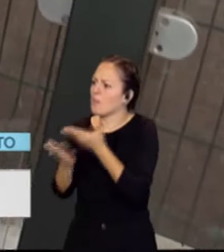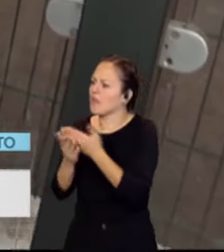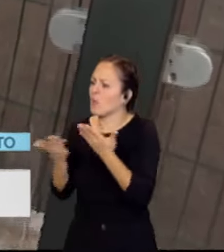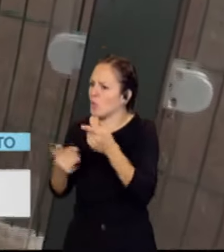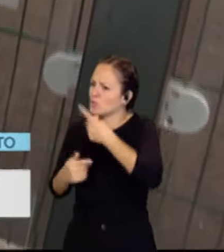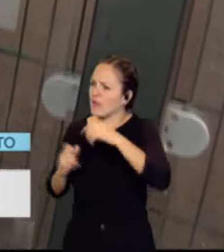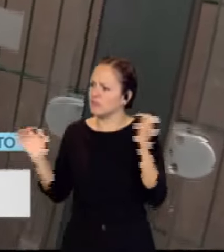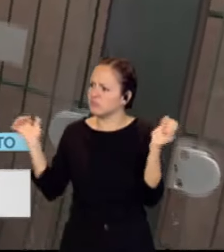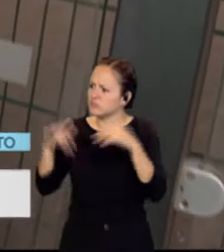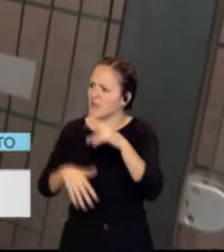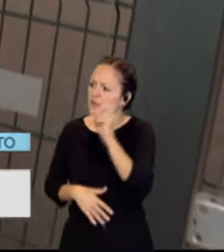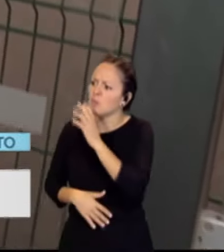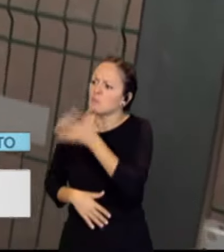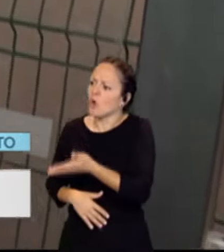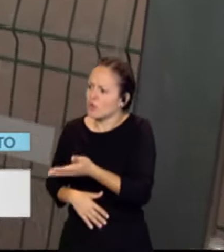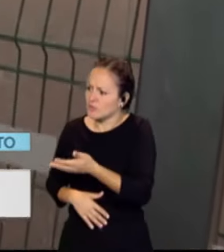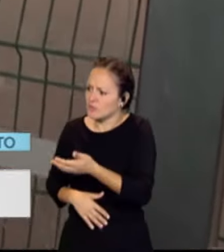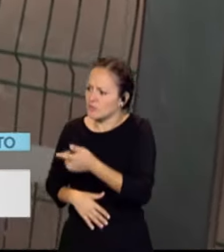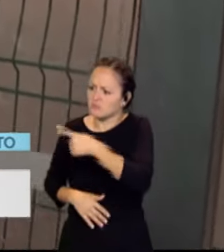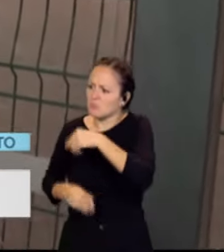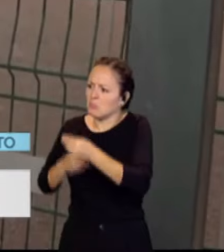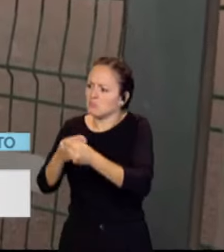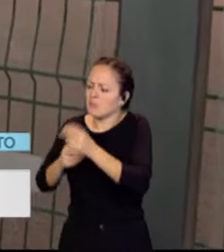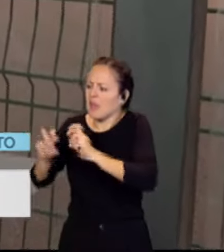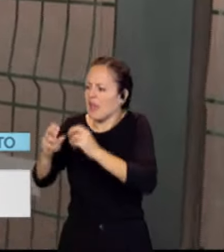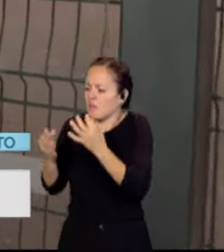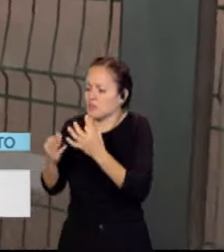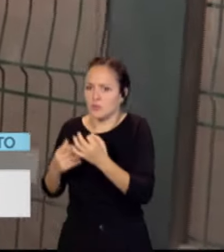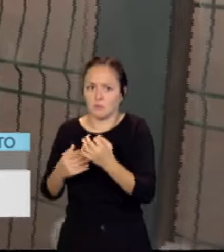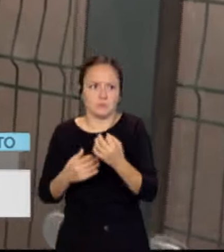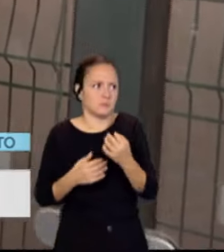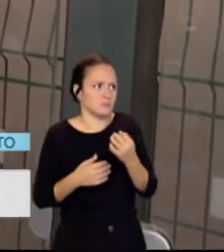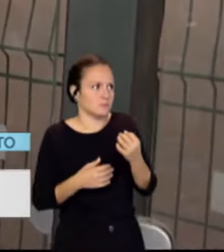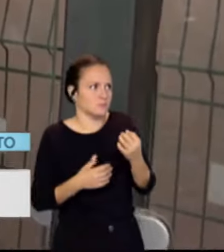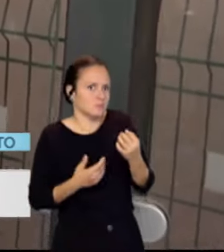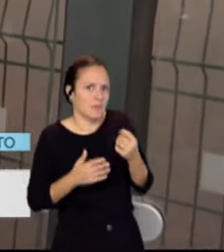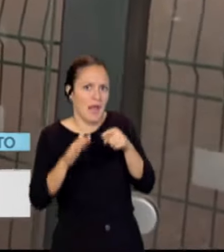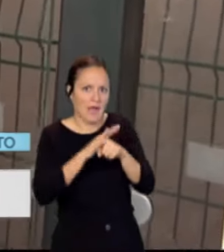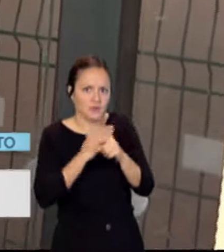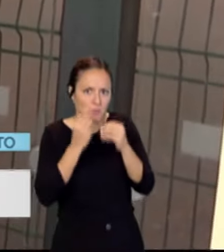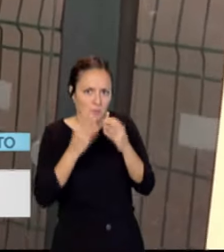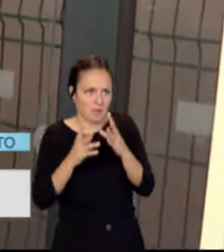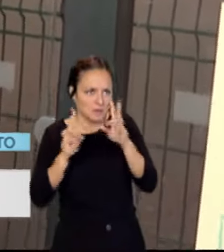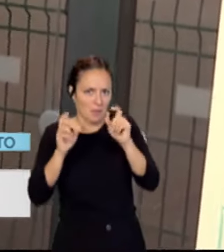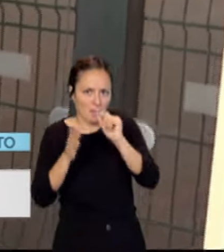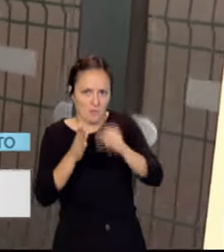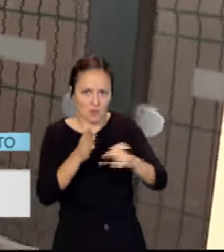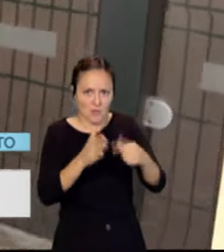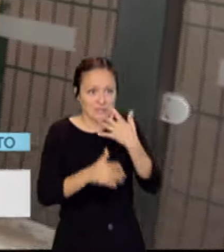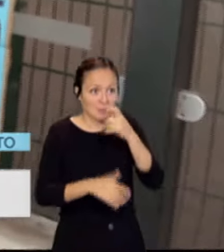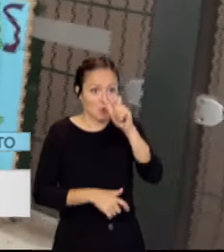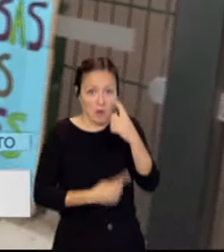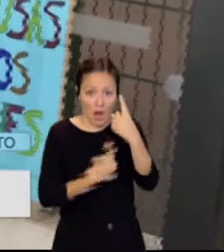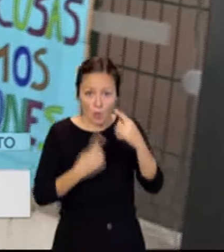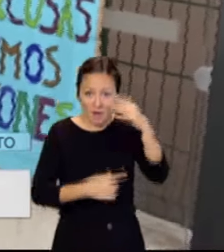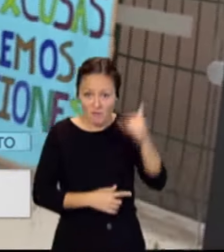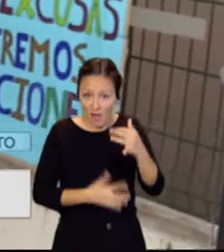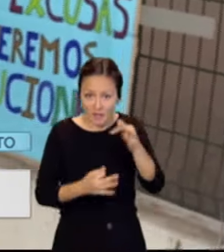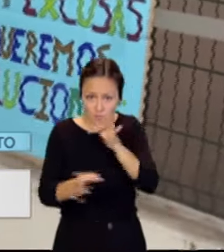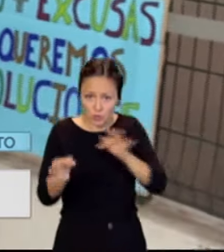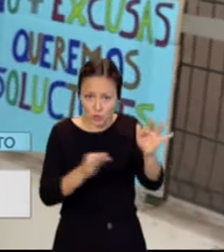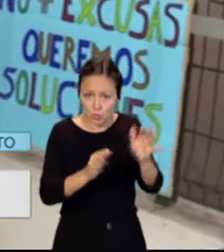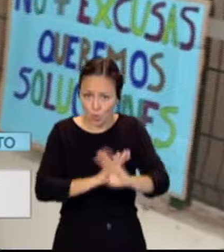hoy aquí qué es lo que buscan que que ellos gestionen bien el tema del personal que si hay personas que están de baja que la sustituyan y